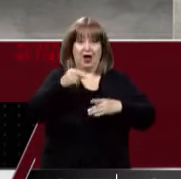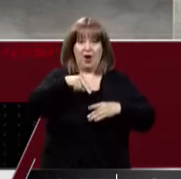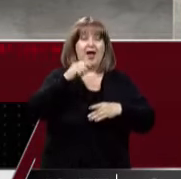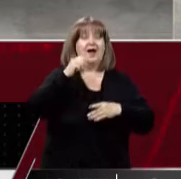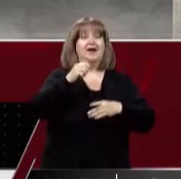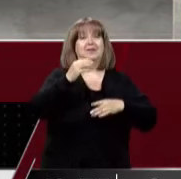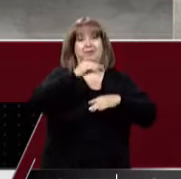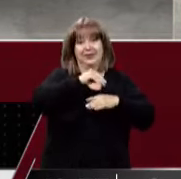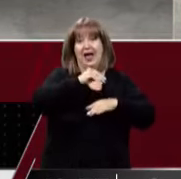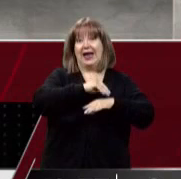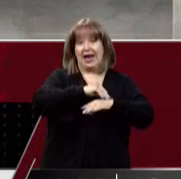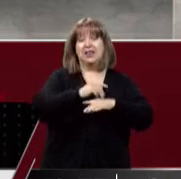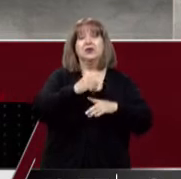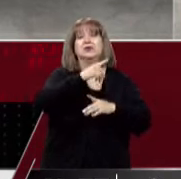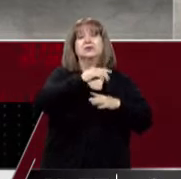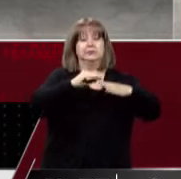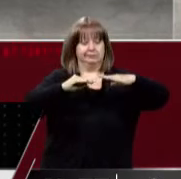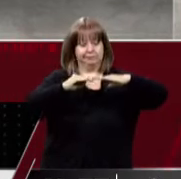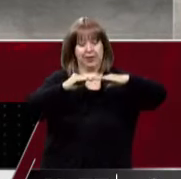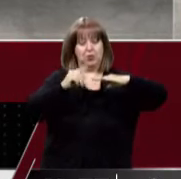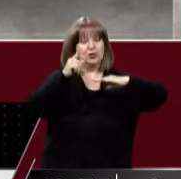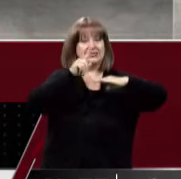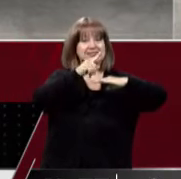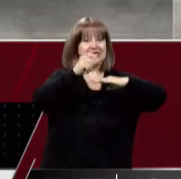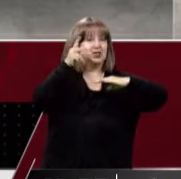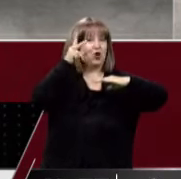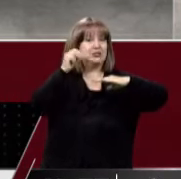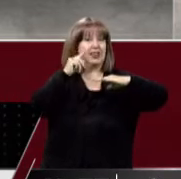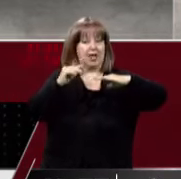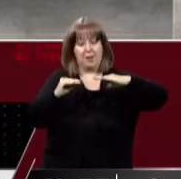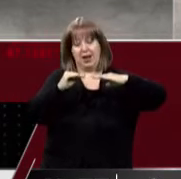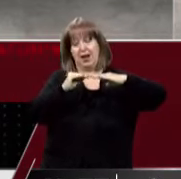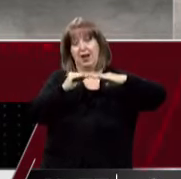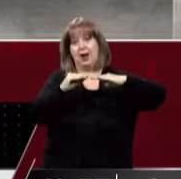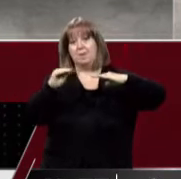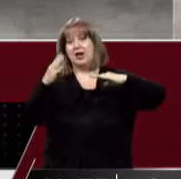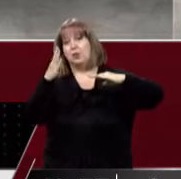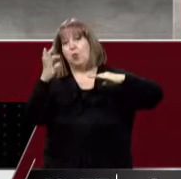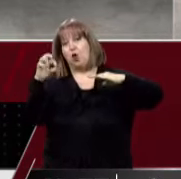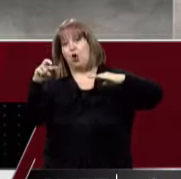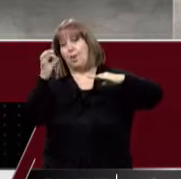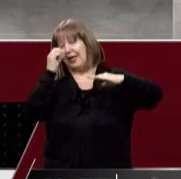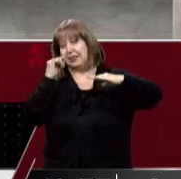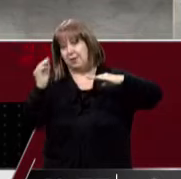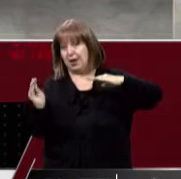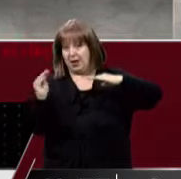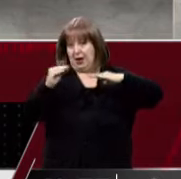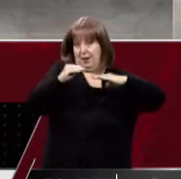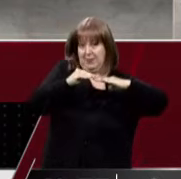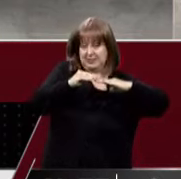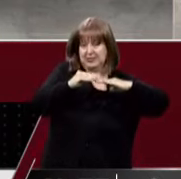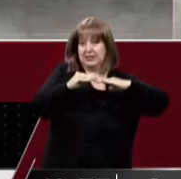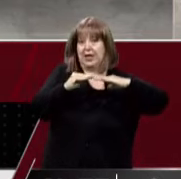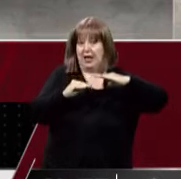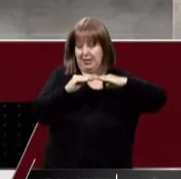que ganan hasta 180 mil pesos esta suma de 20 mil en formato bono. Recordemos